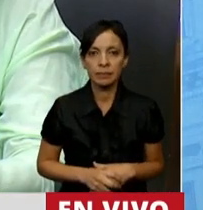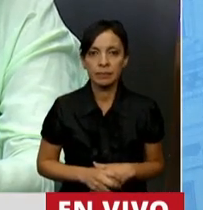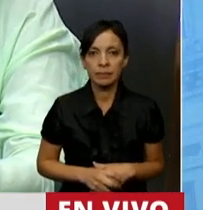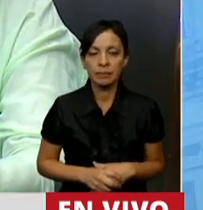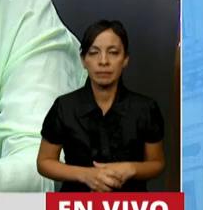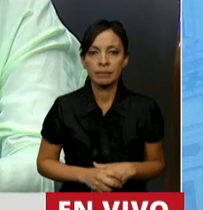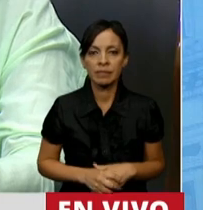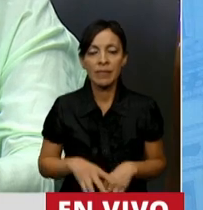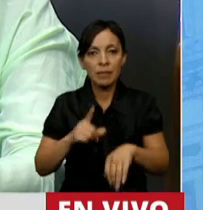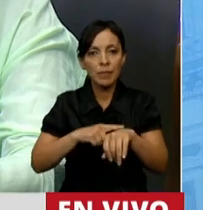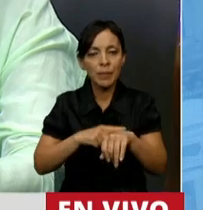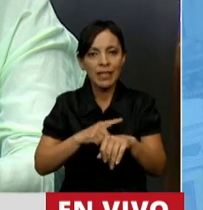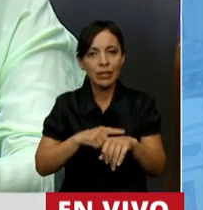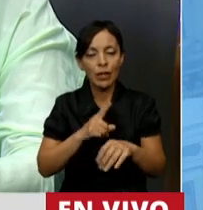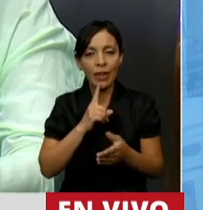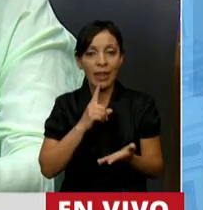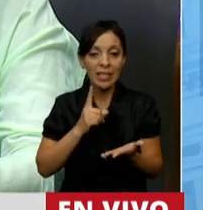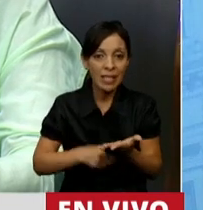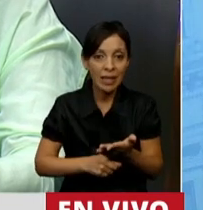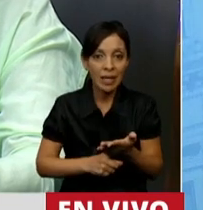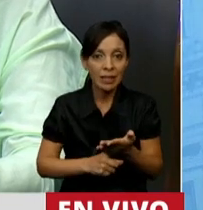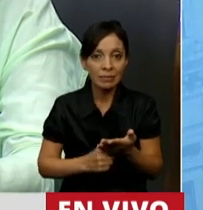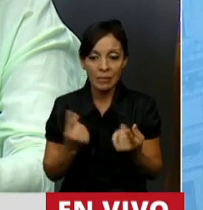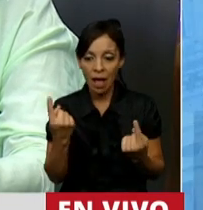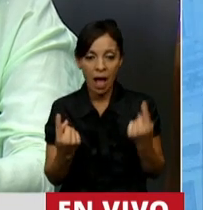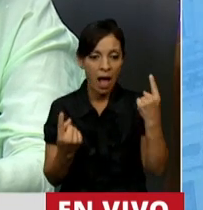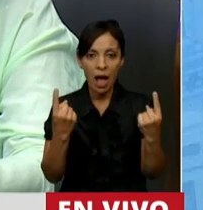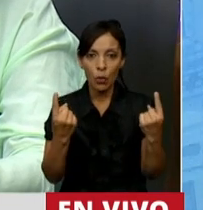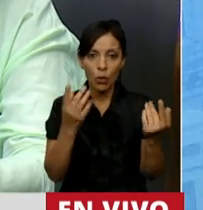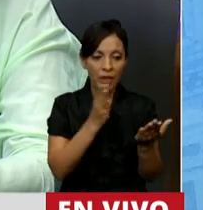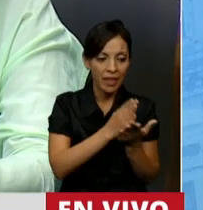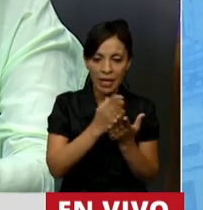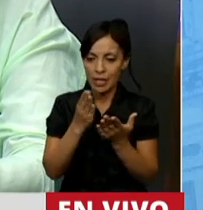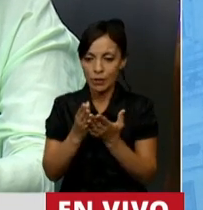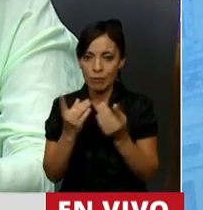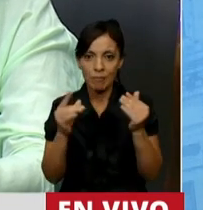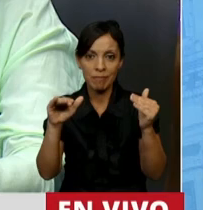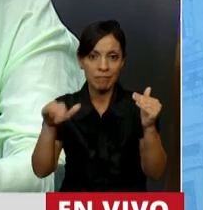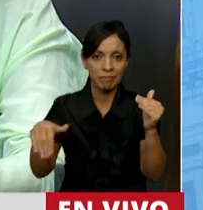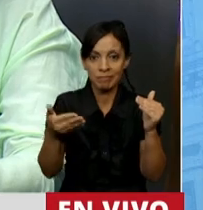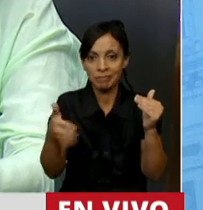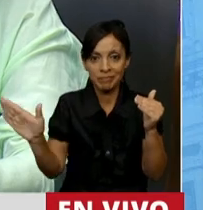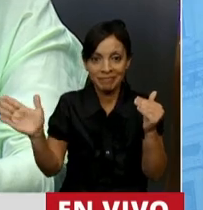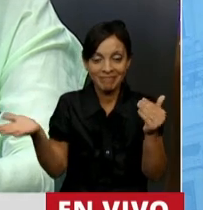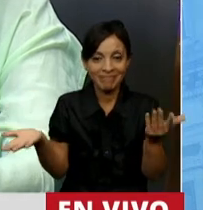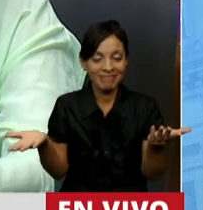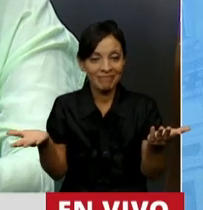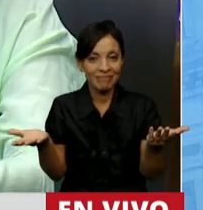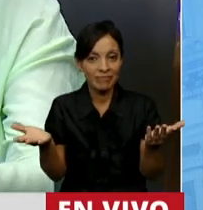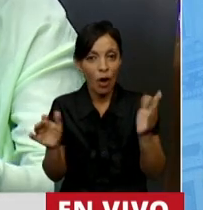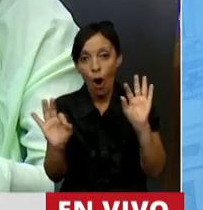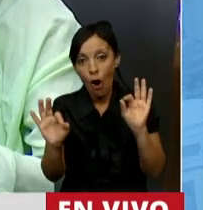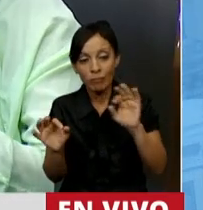uno en la decisión, alguno de los dos derechos se ve herido o menoscabado. Pero creo